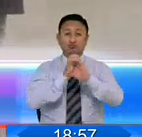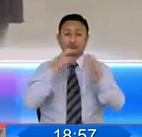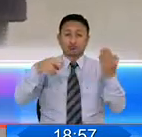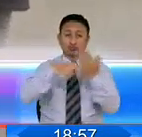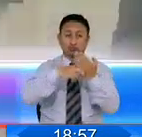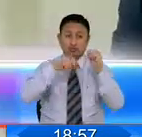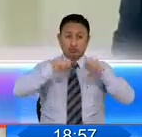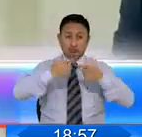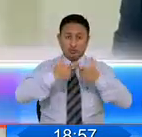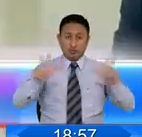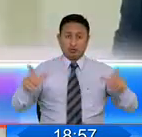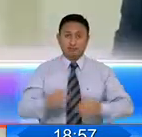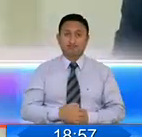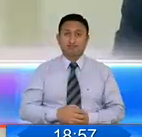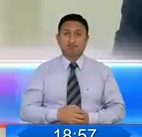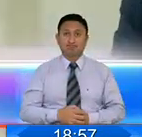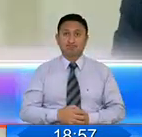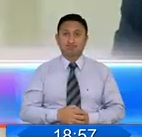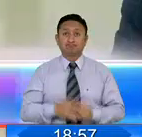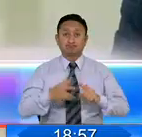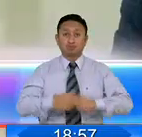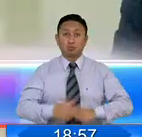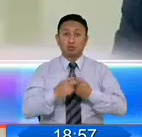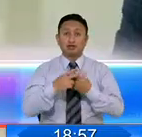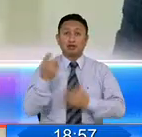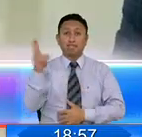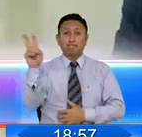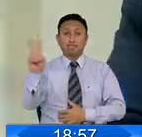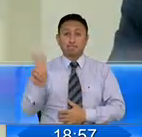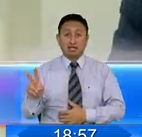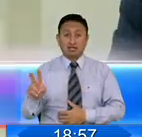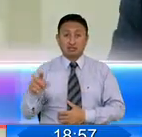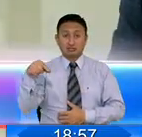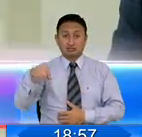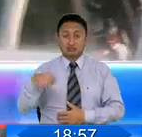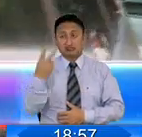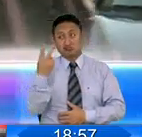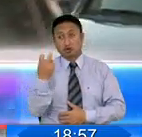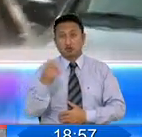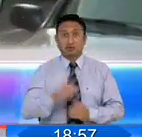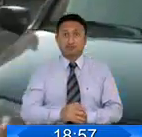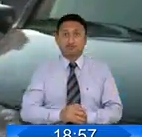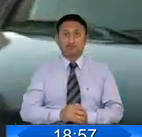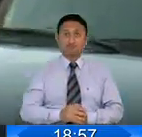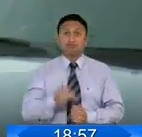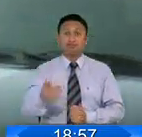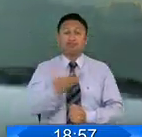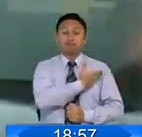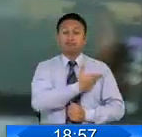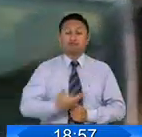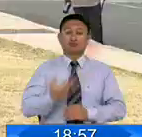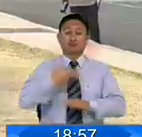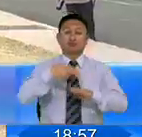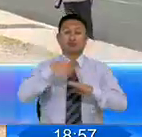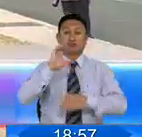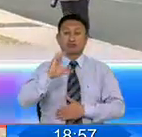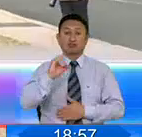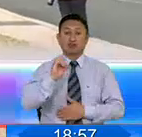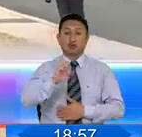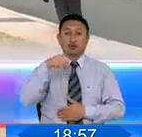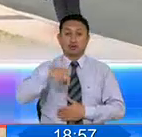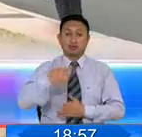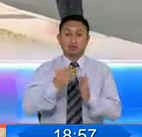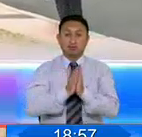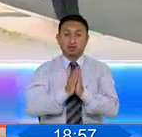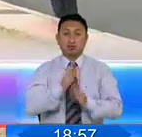habilitados. Nuestro operativo comienza el día viernes al mediodía. Mientras el presidente nacional del COE pidió a los gobiernos